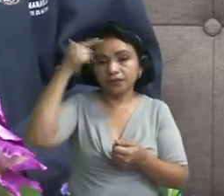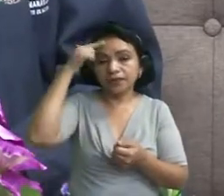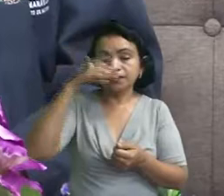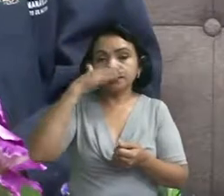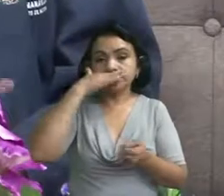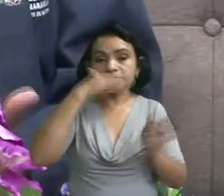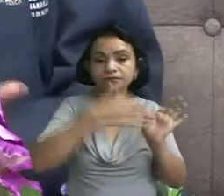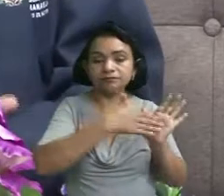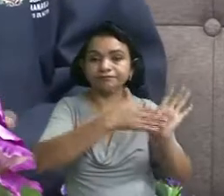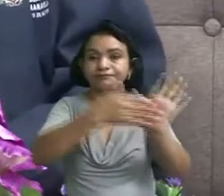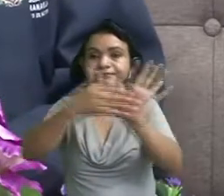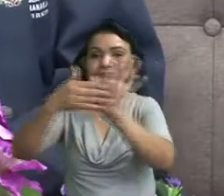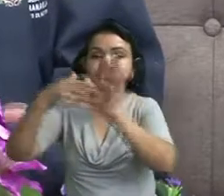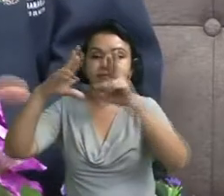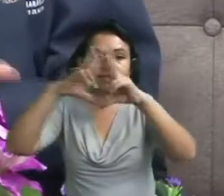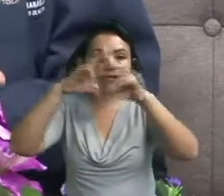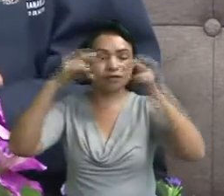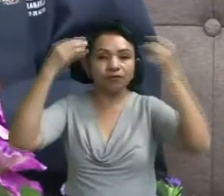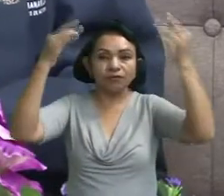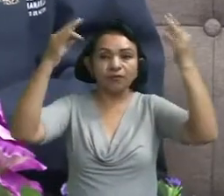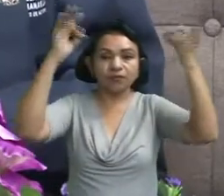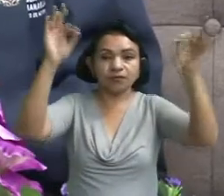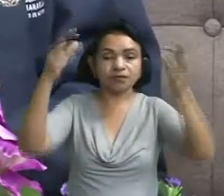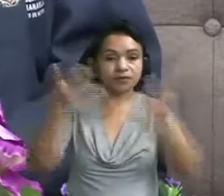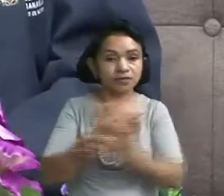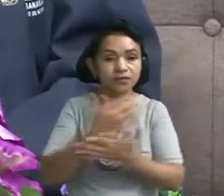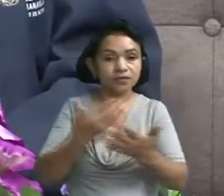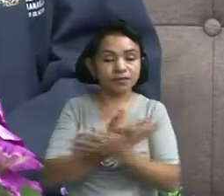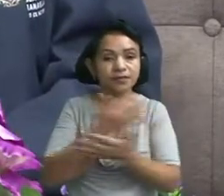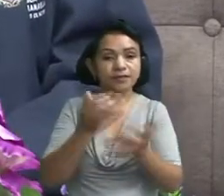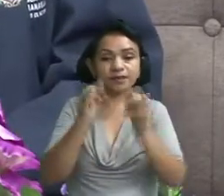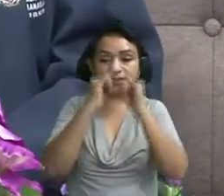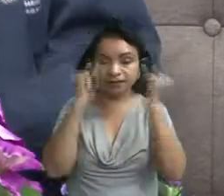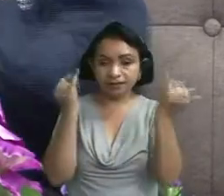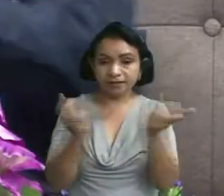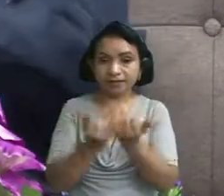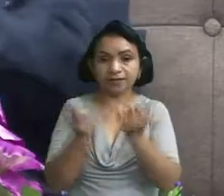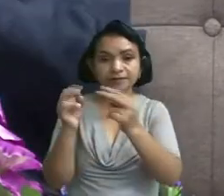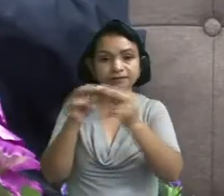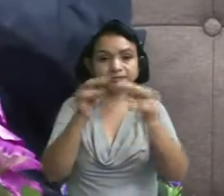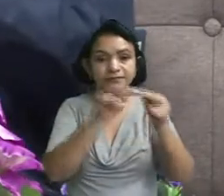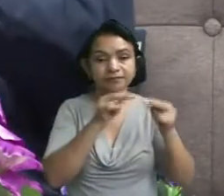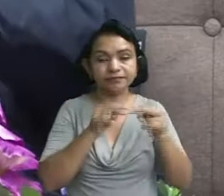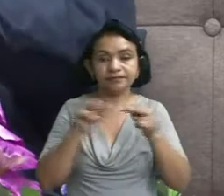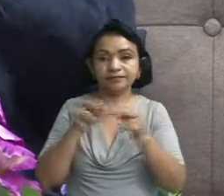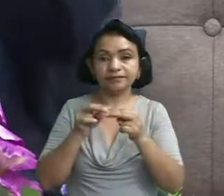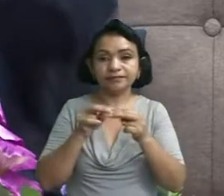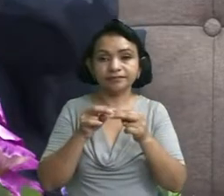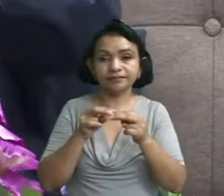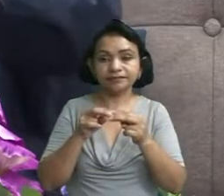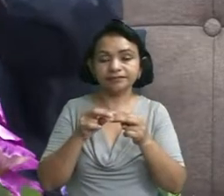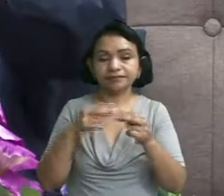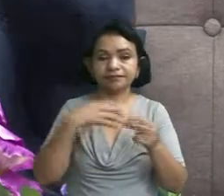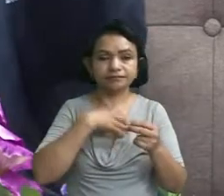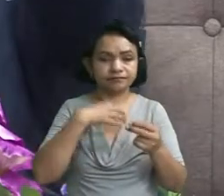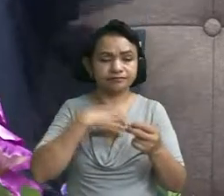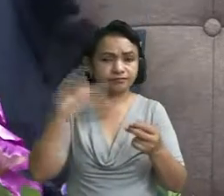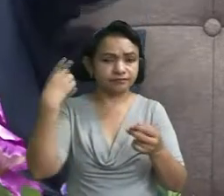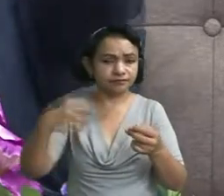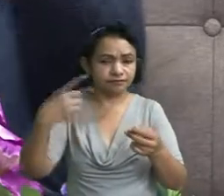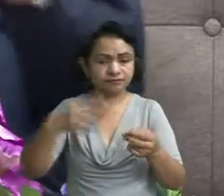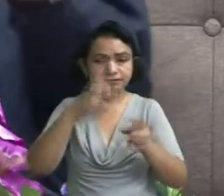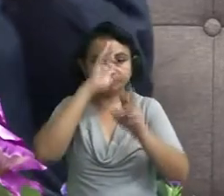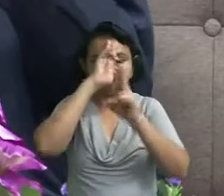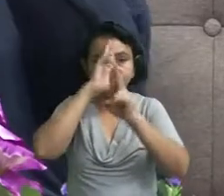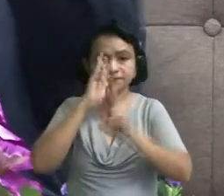sandinista, porque precisamente nosotros tenemos unas relaciones internacionales que parte de una posición soberana, ¿verdad?, el